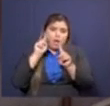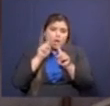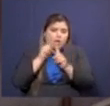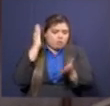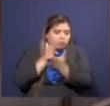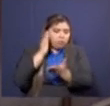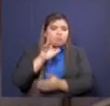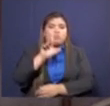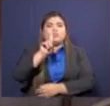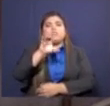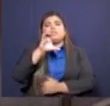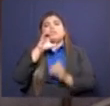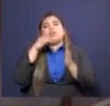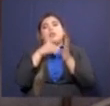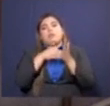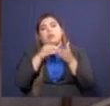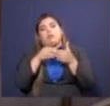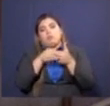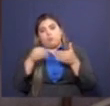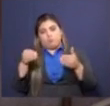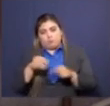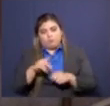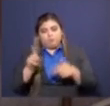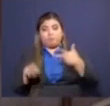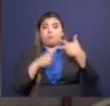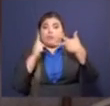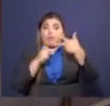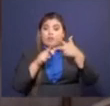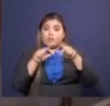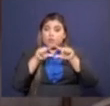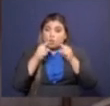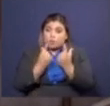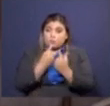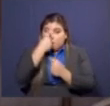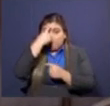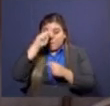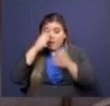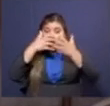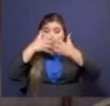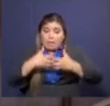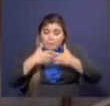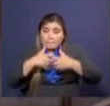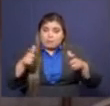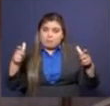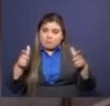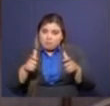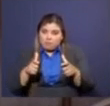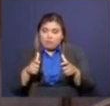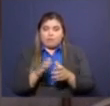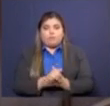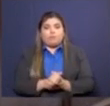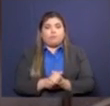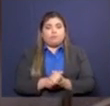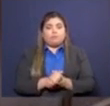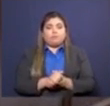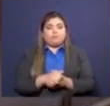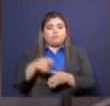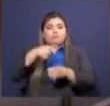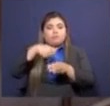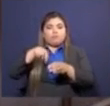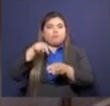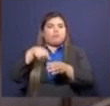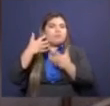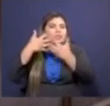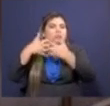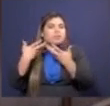balboas. Tercer segmento, para las medianas empresas que se dedican al